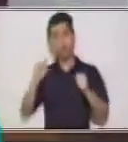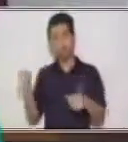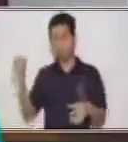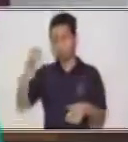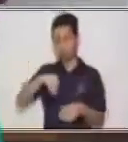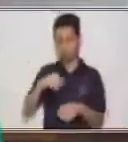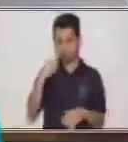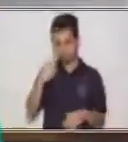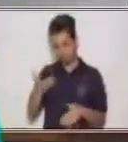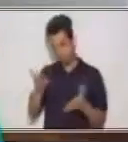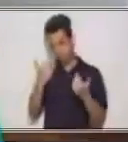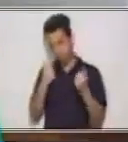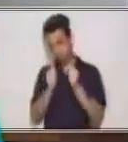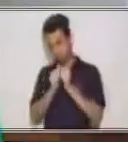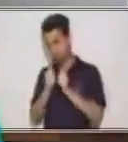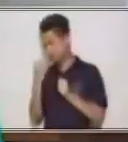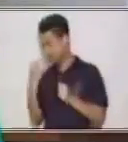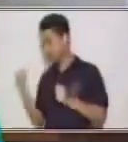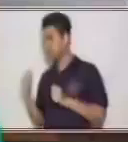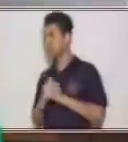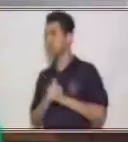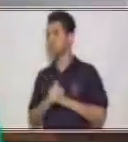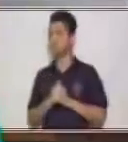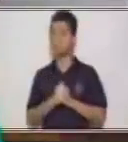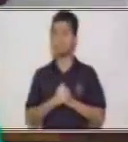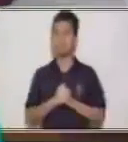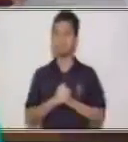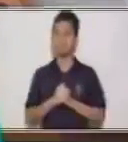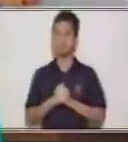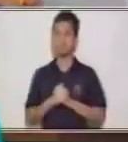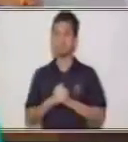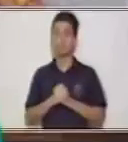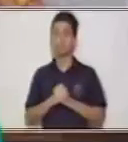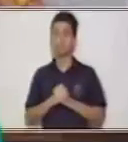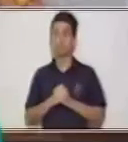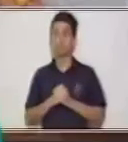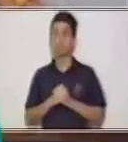¿Me acompañas a averiguar cuántos litros podrían caber?